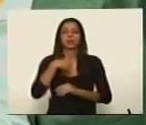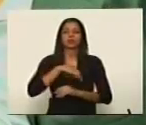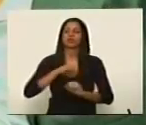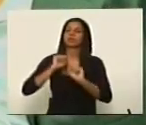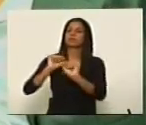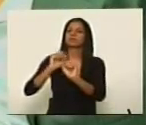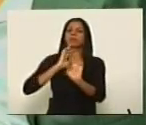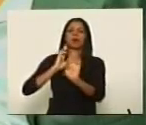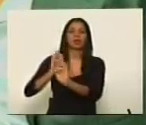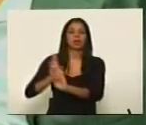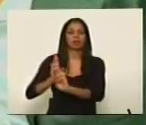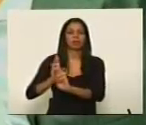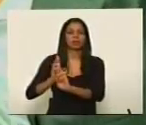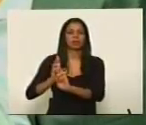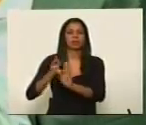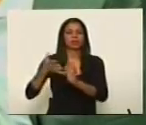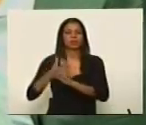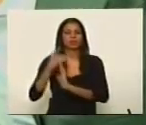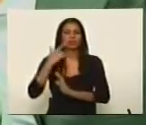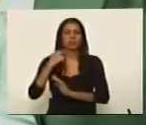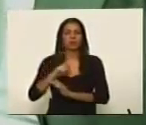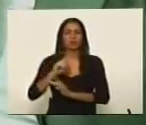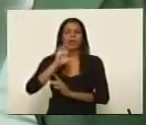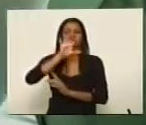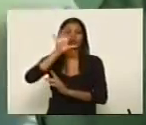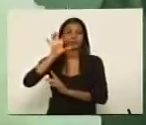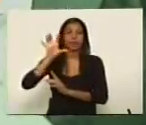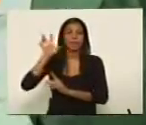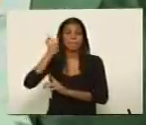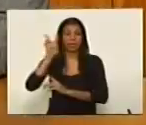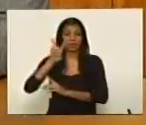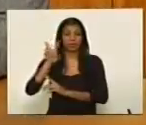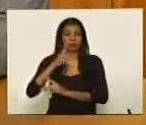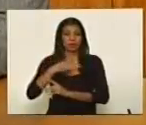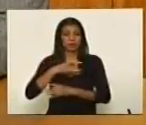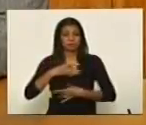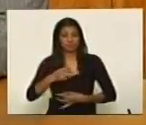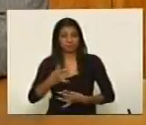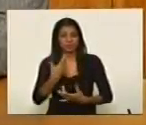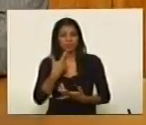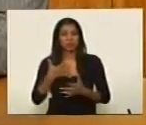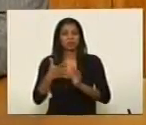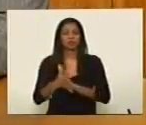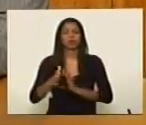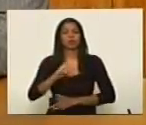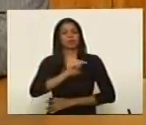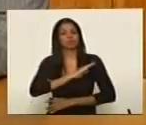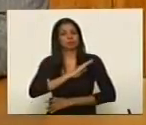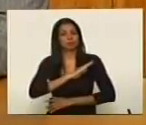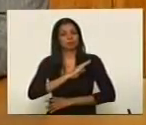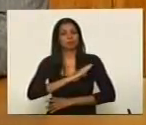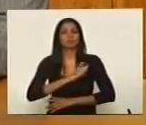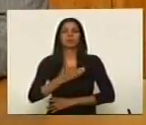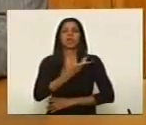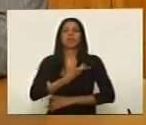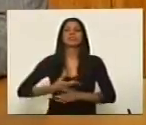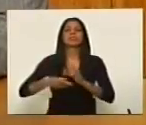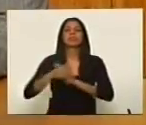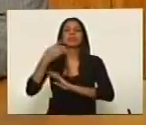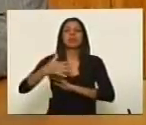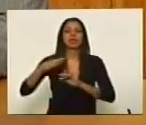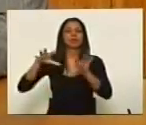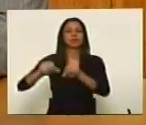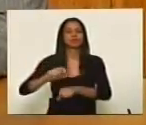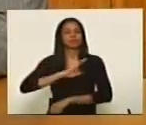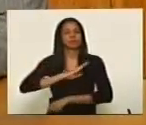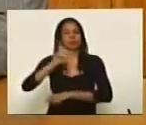manera oportuna a las pretensiones lesivas de los intereses de Venezuela en cuanto a sus soberanos derechos sobre el territorio de Esequibo